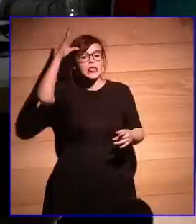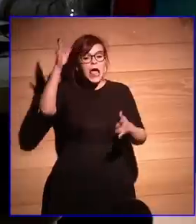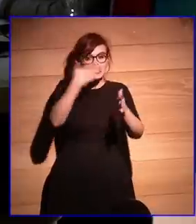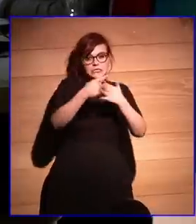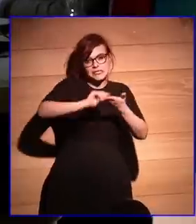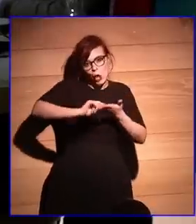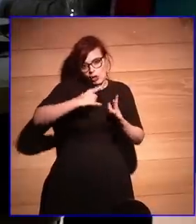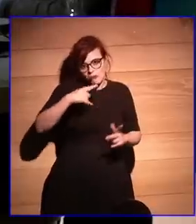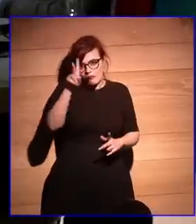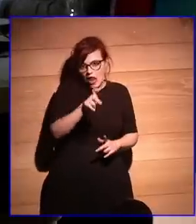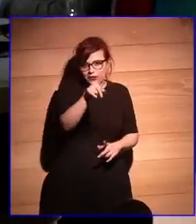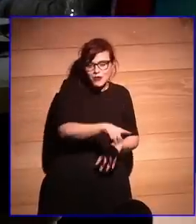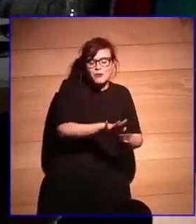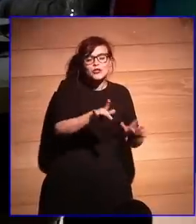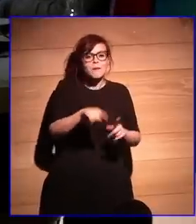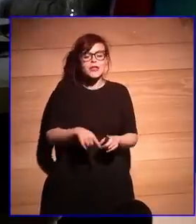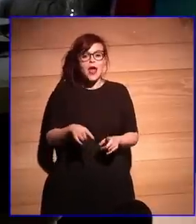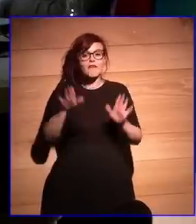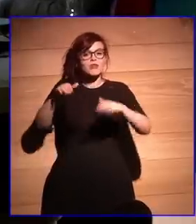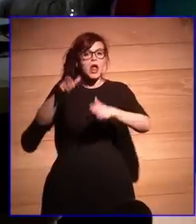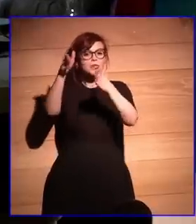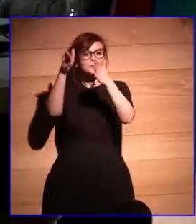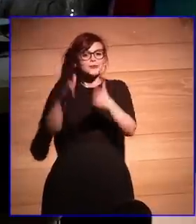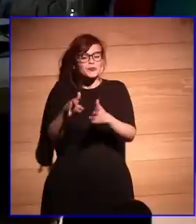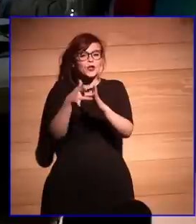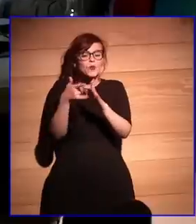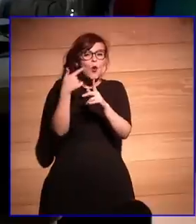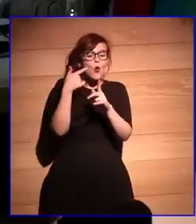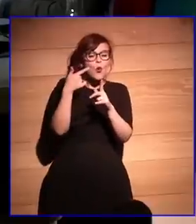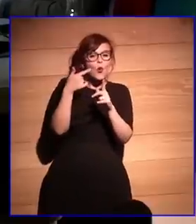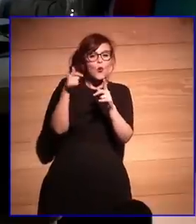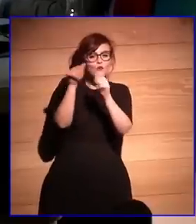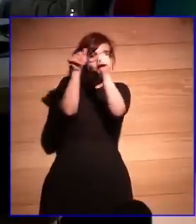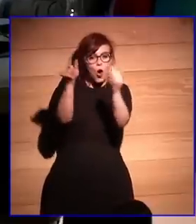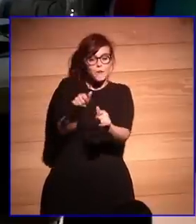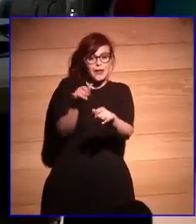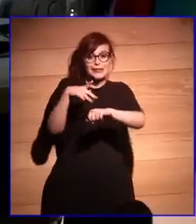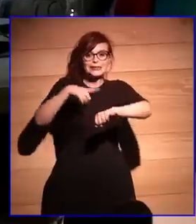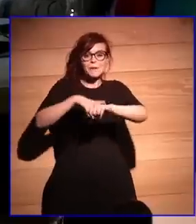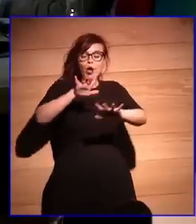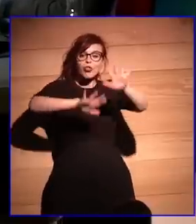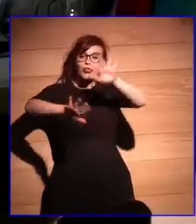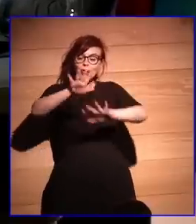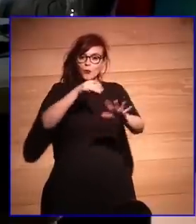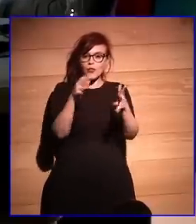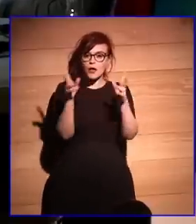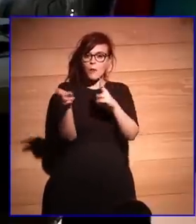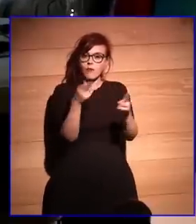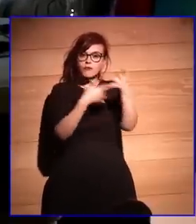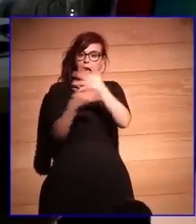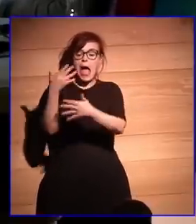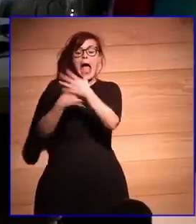escritor, que también, como de la indefinición y el desdibujamiento de los tiempos. Vale, entonces, por llevármelo un